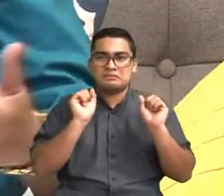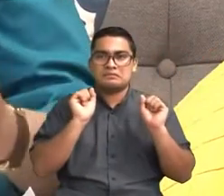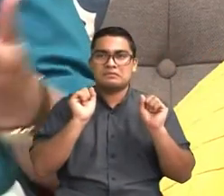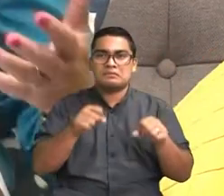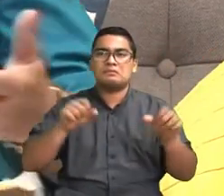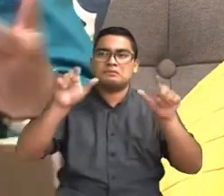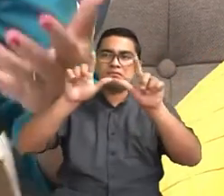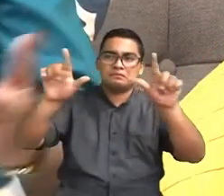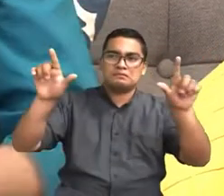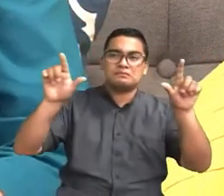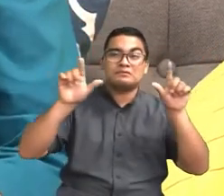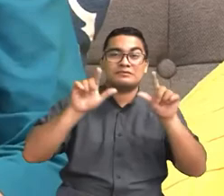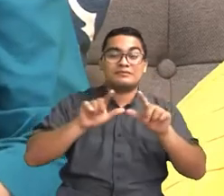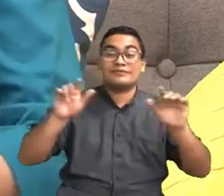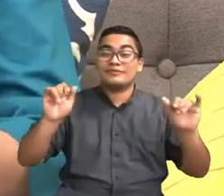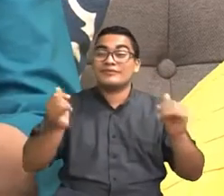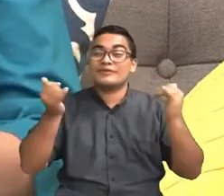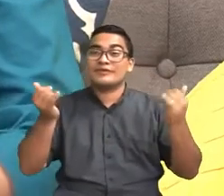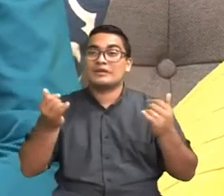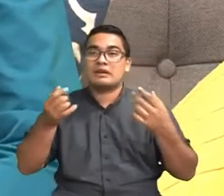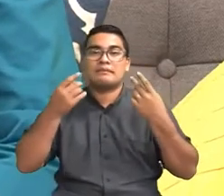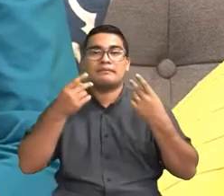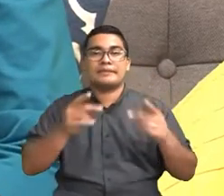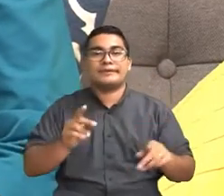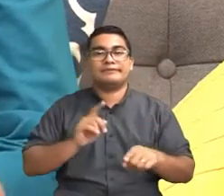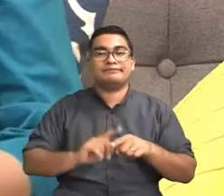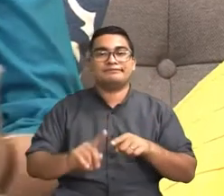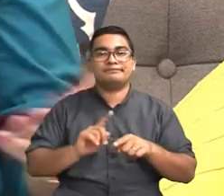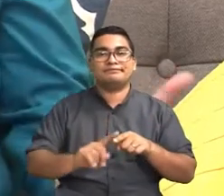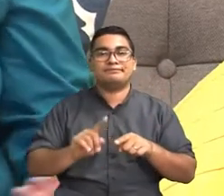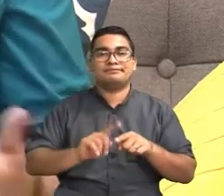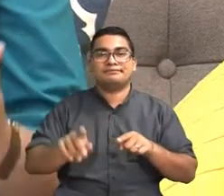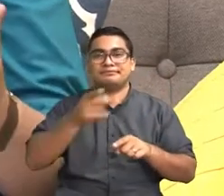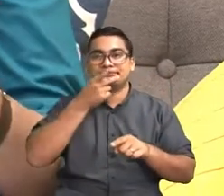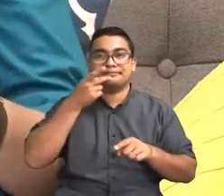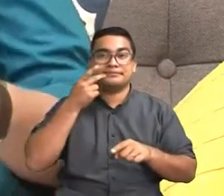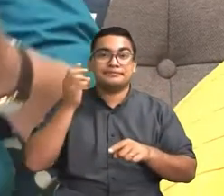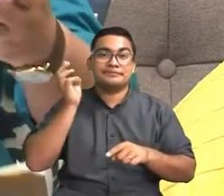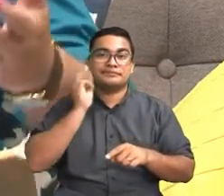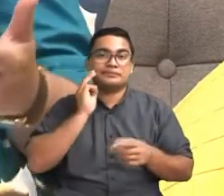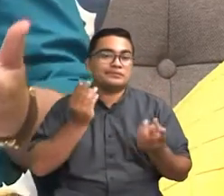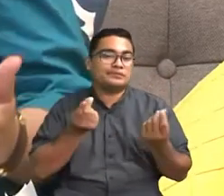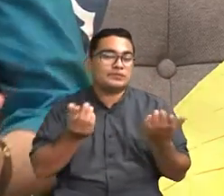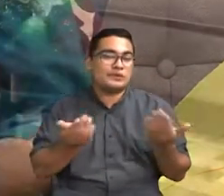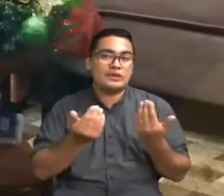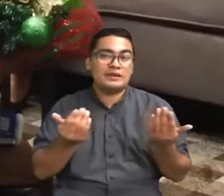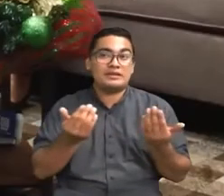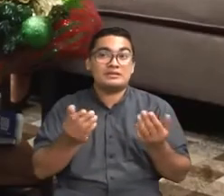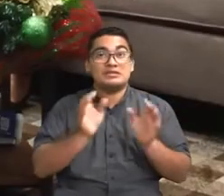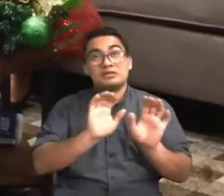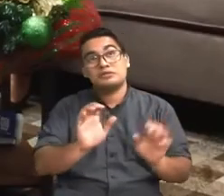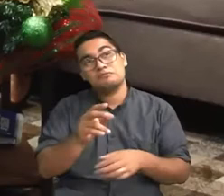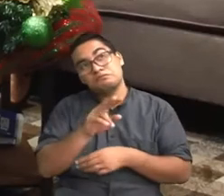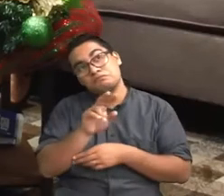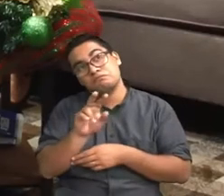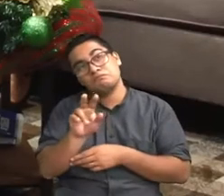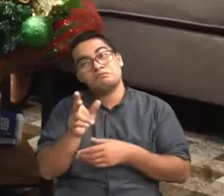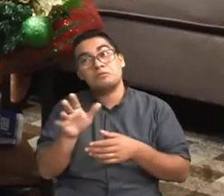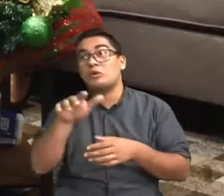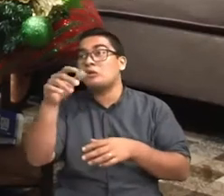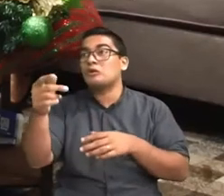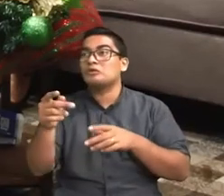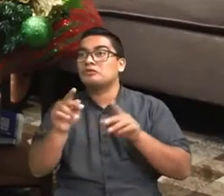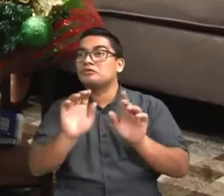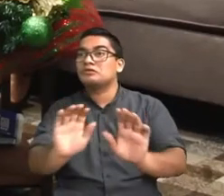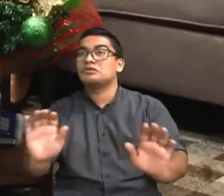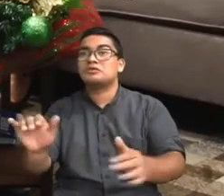un centro de recreación y tenías que pagar. Exacto. Y el padre de familia, si no tenía cómo pagar, pues el niño estaba nada más observando que otros niños